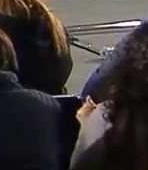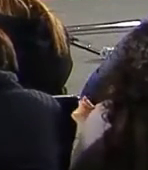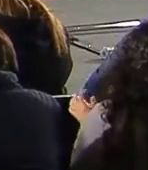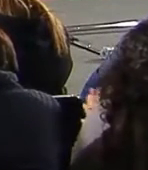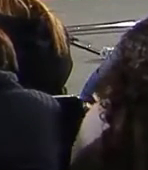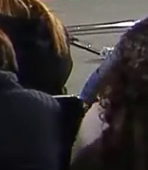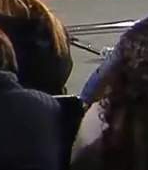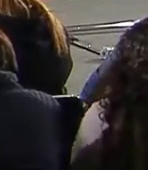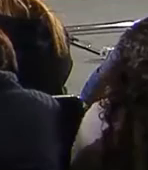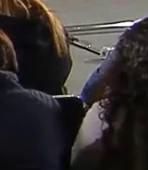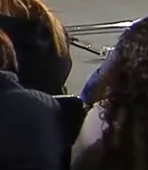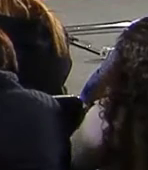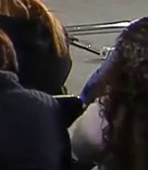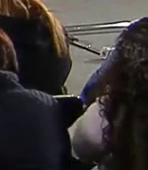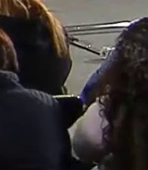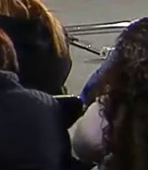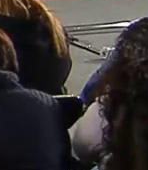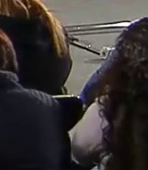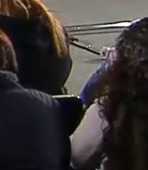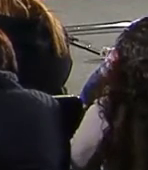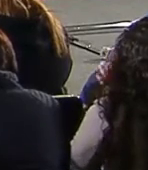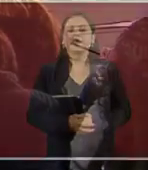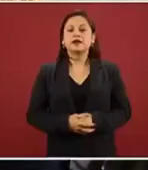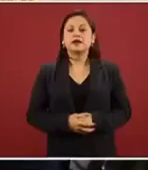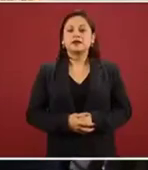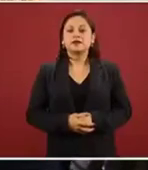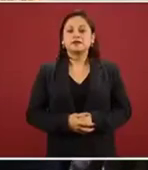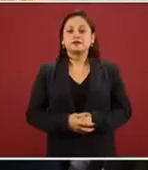Vamos a informar sobre